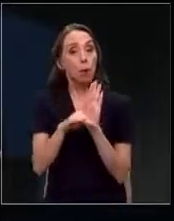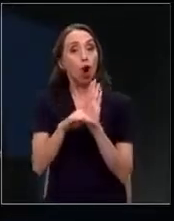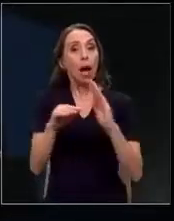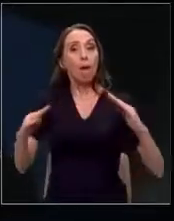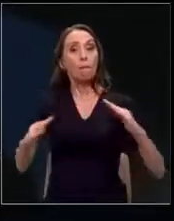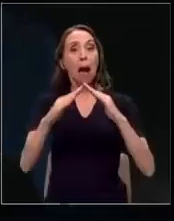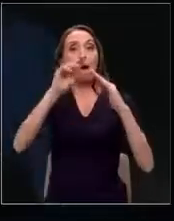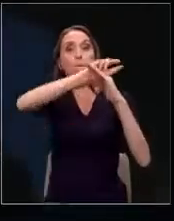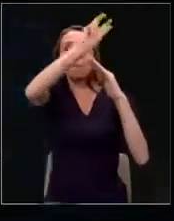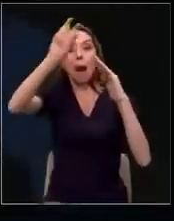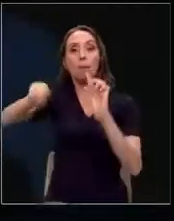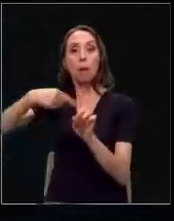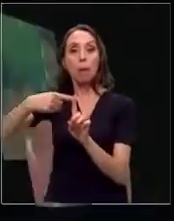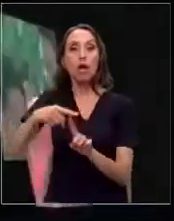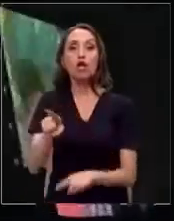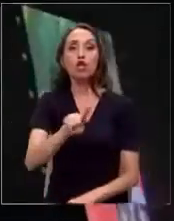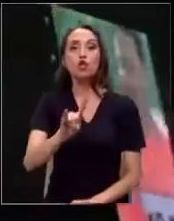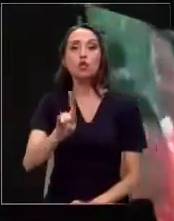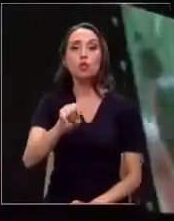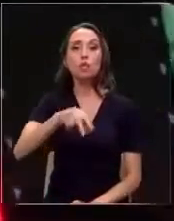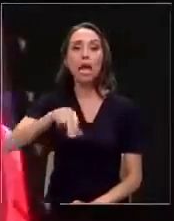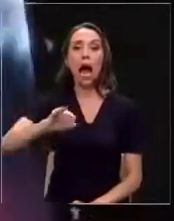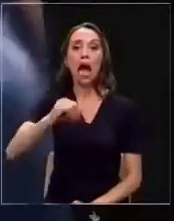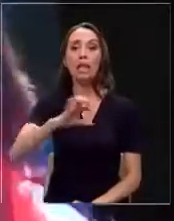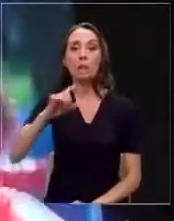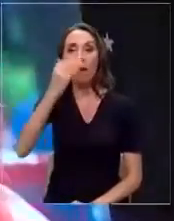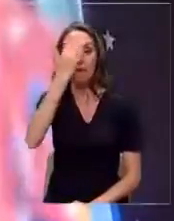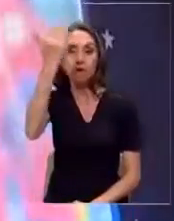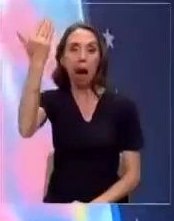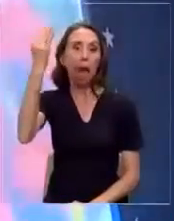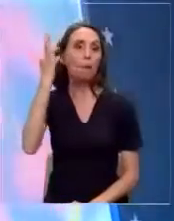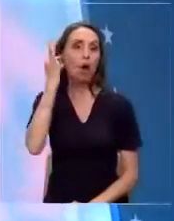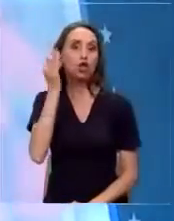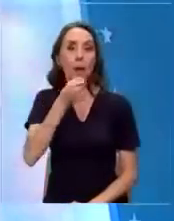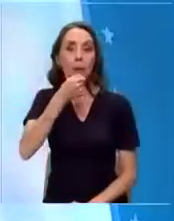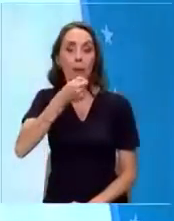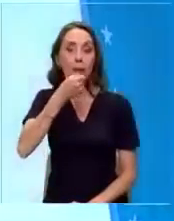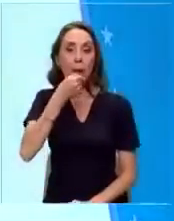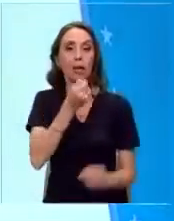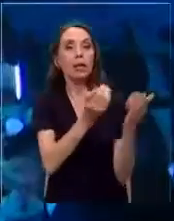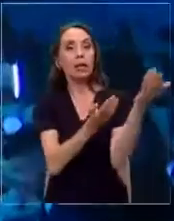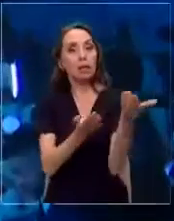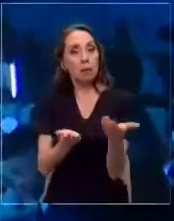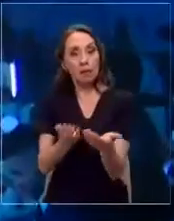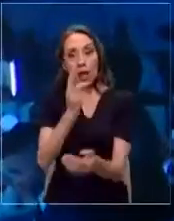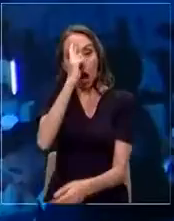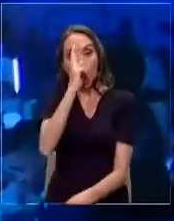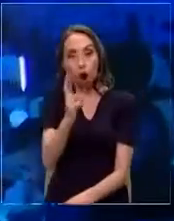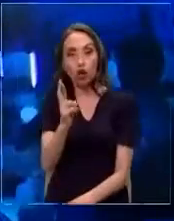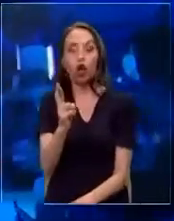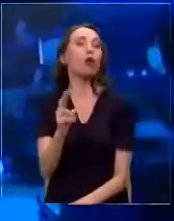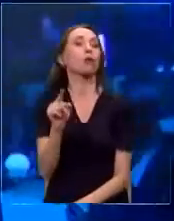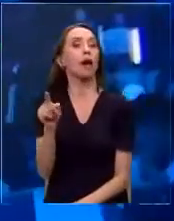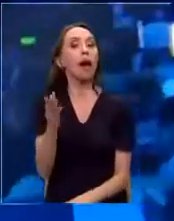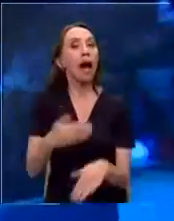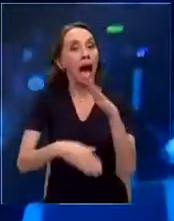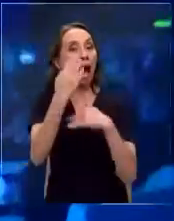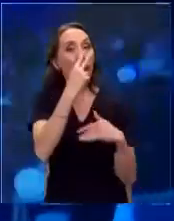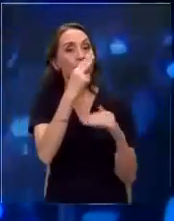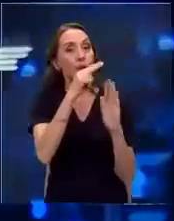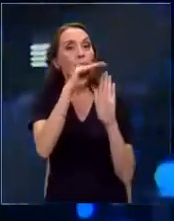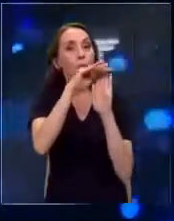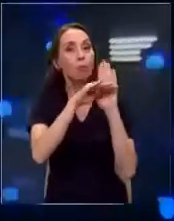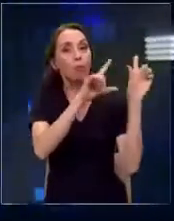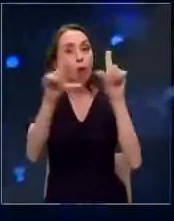palamós flash es susana la gran sala que viene que va a estrenar de honor ya habíamos visto algunos episodios